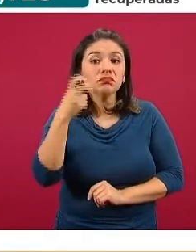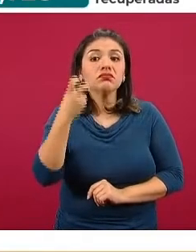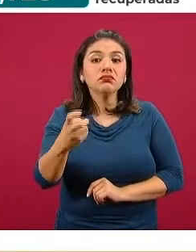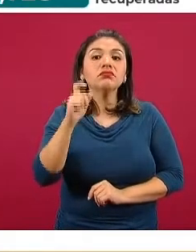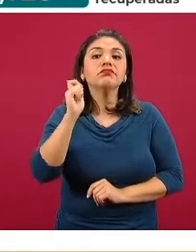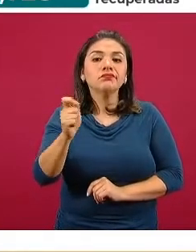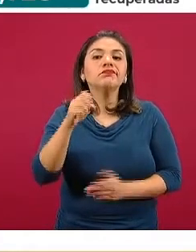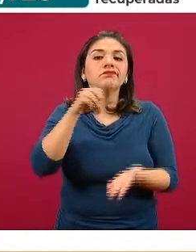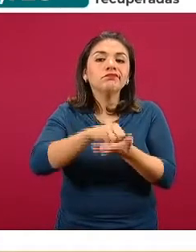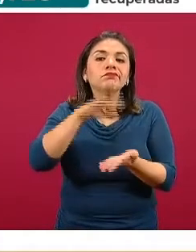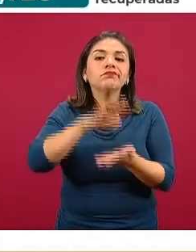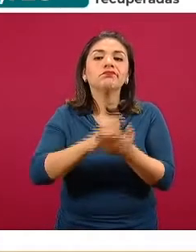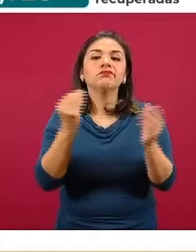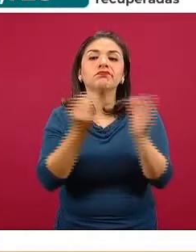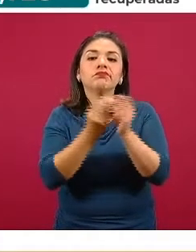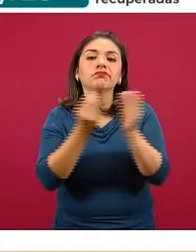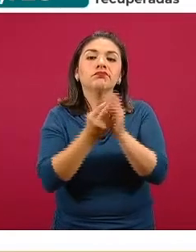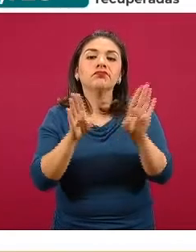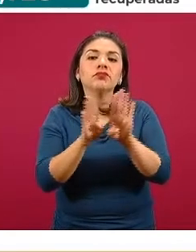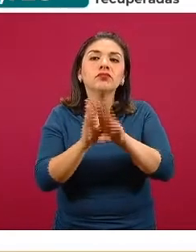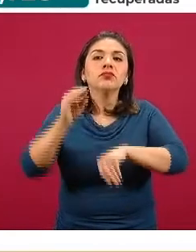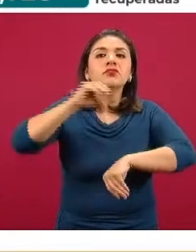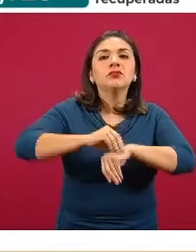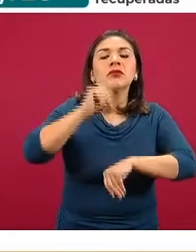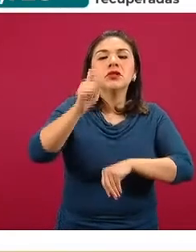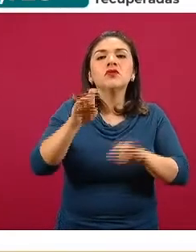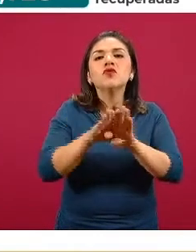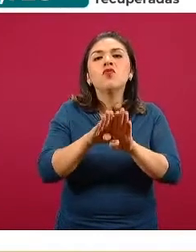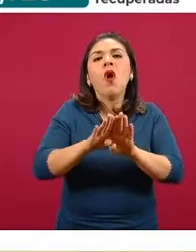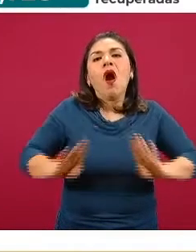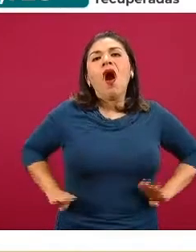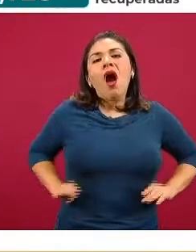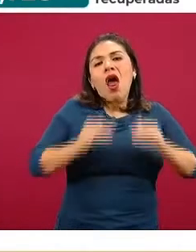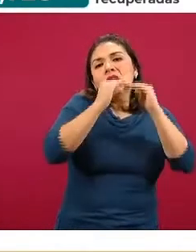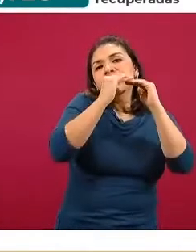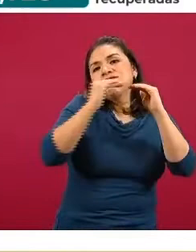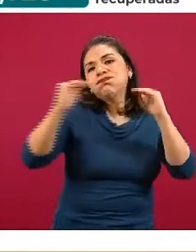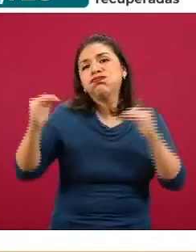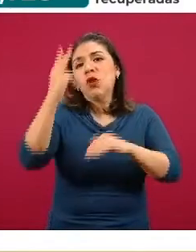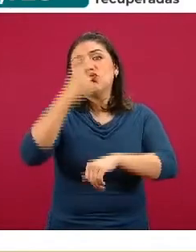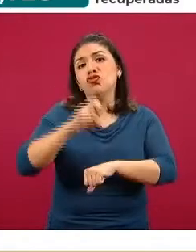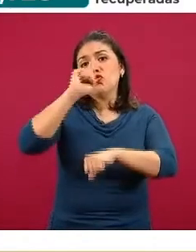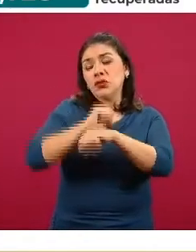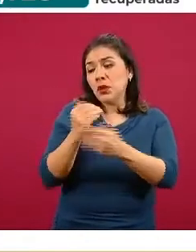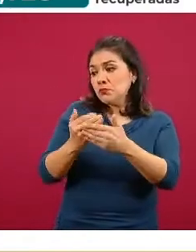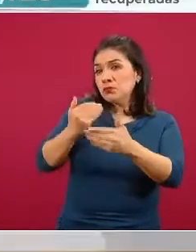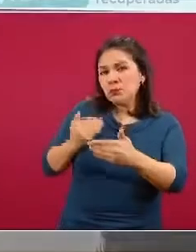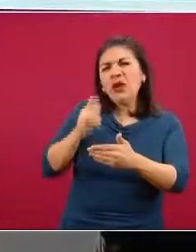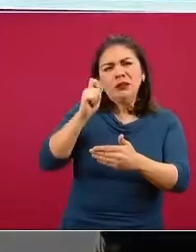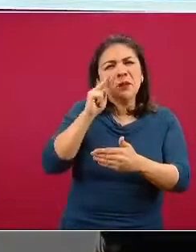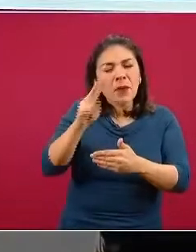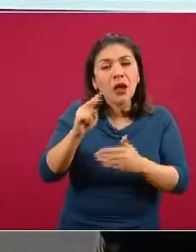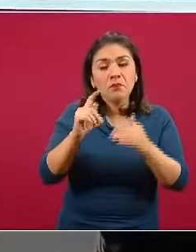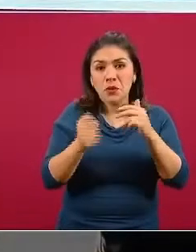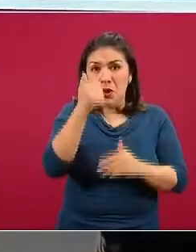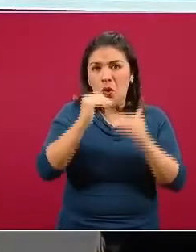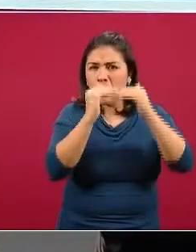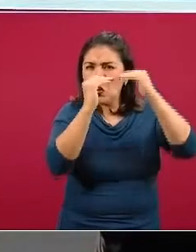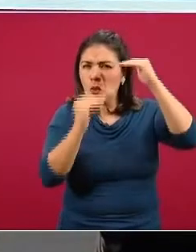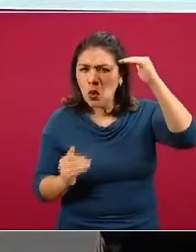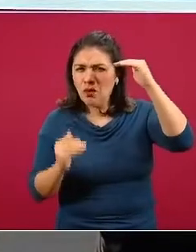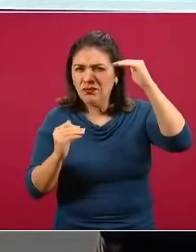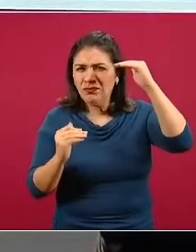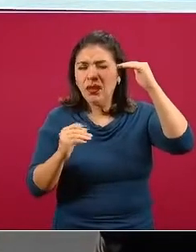se clasifica dentro de un comportamiento de meseta para estas 2 últimas semanas, después de ese descenso importante que